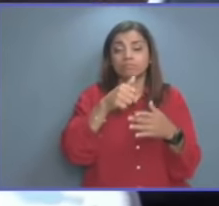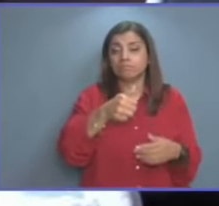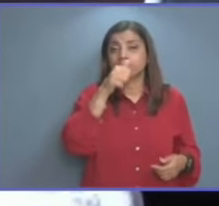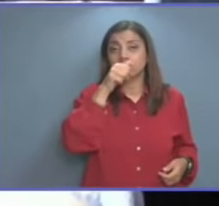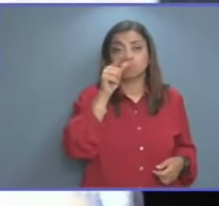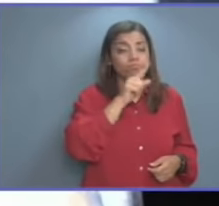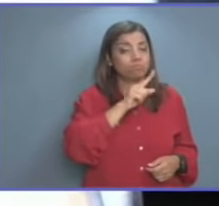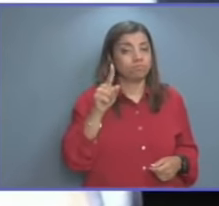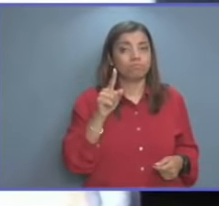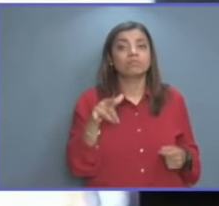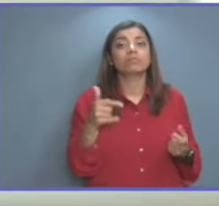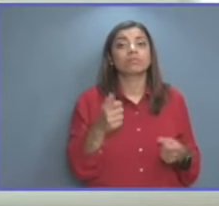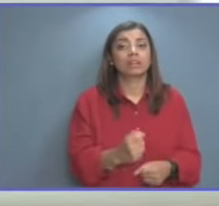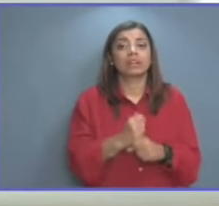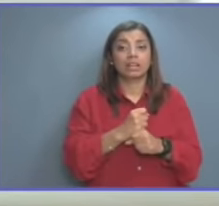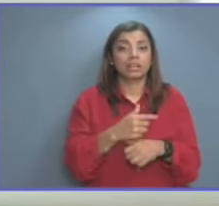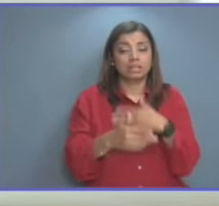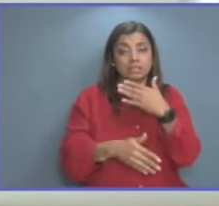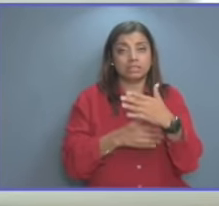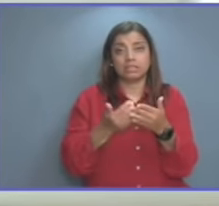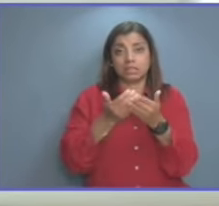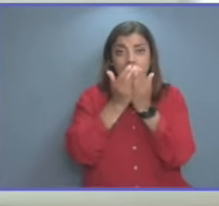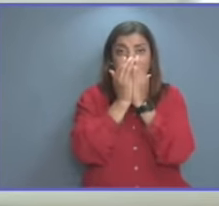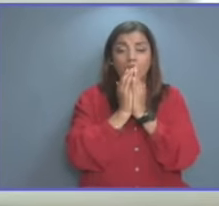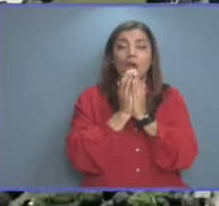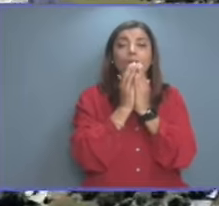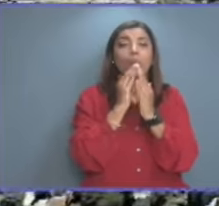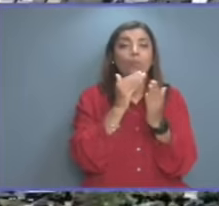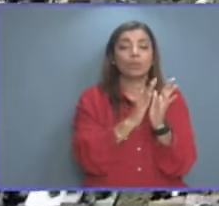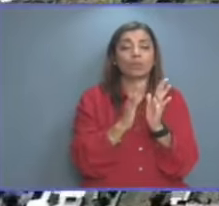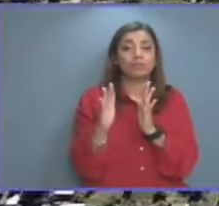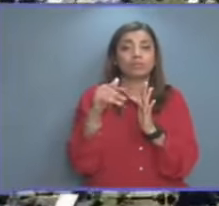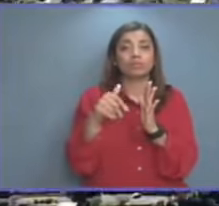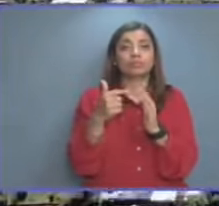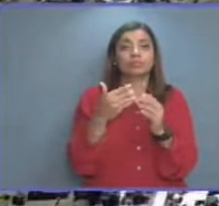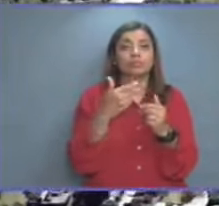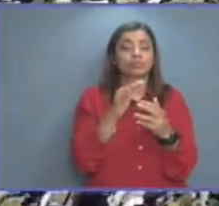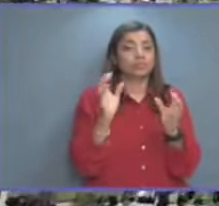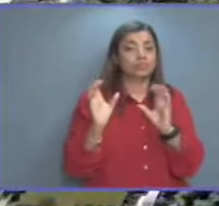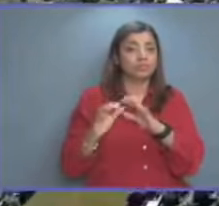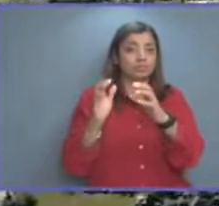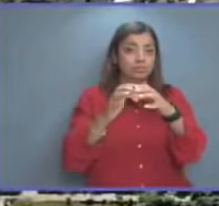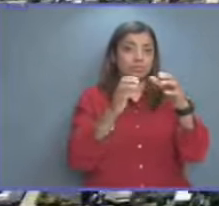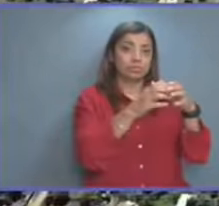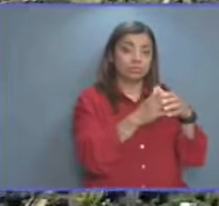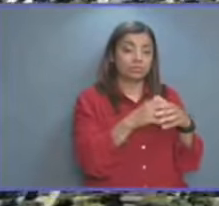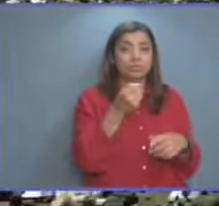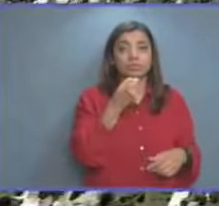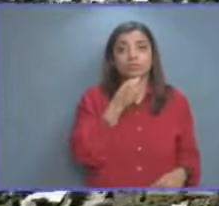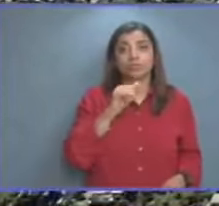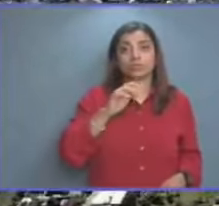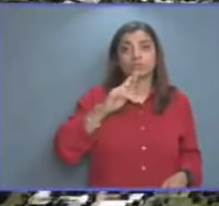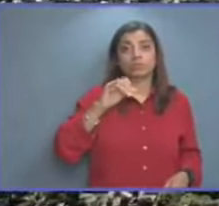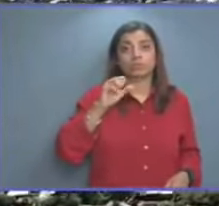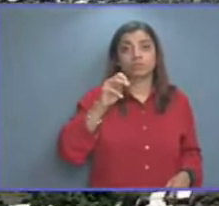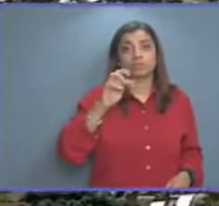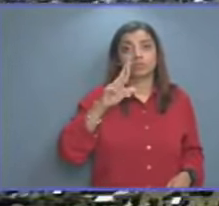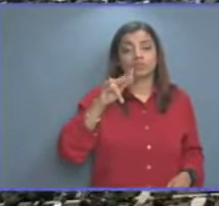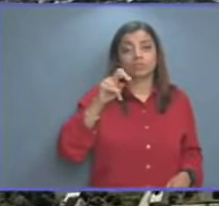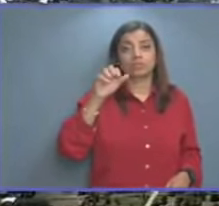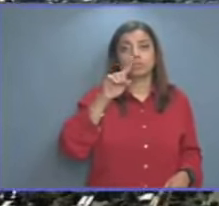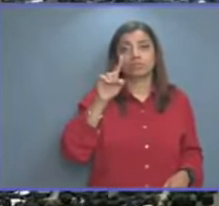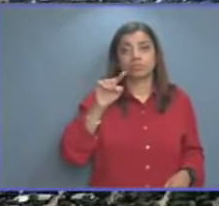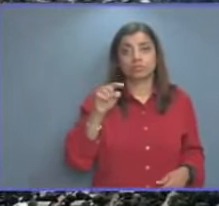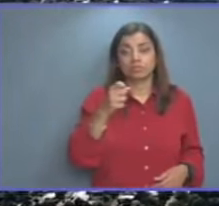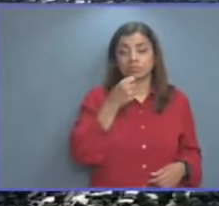garantizando el buen uso del recurso y access a todos los sectores iris martínez noticiero